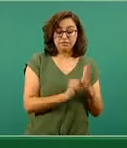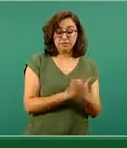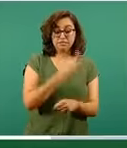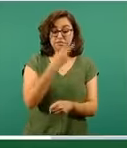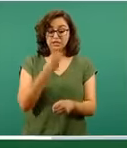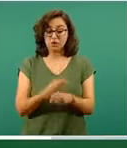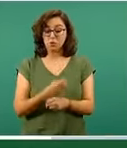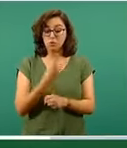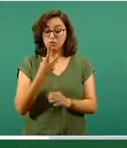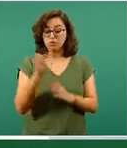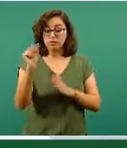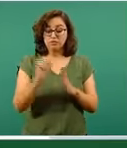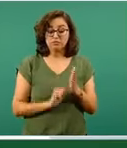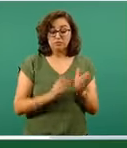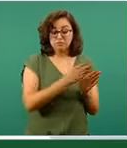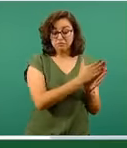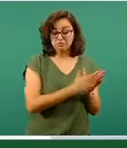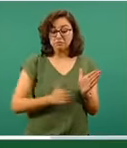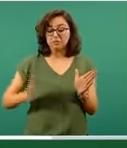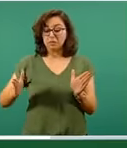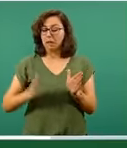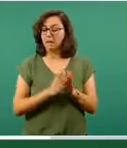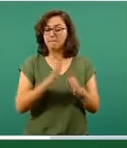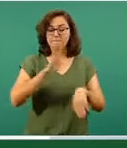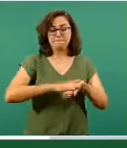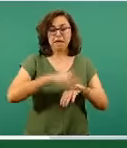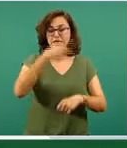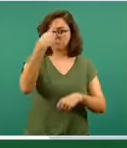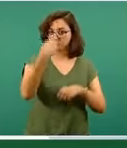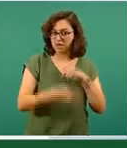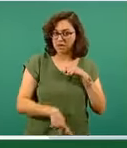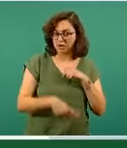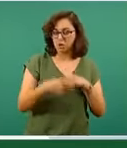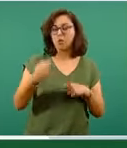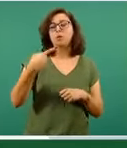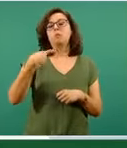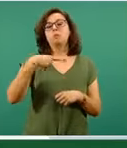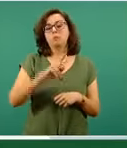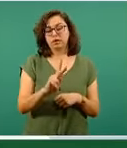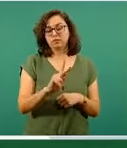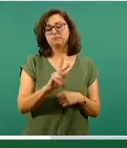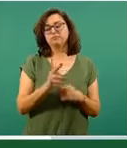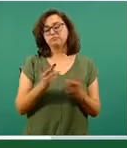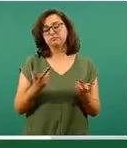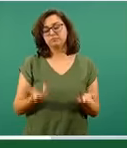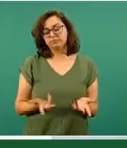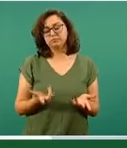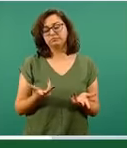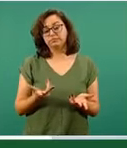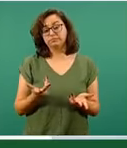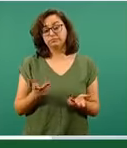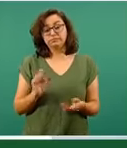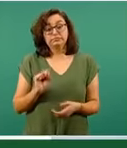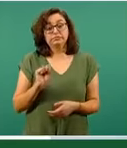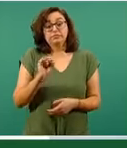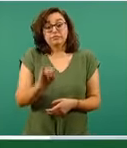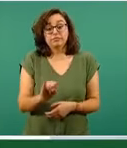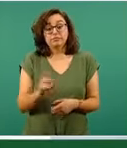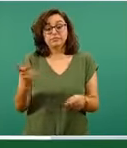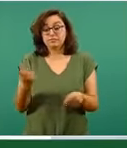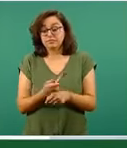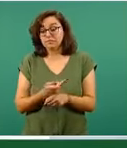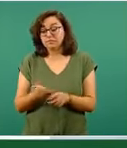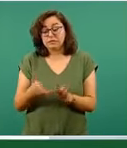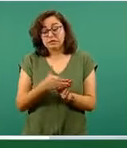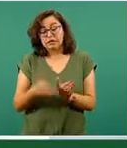posible, pero sí con esta precaución de a partir de la semana 9. De embarazo. Y sí, puede haber detalles en la última parte